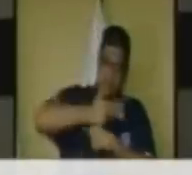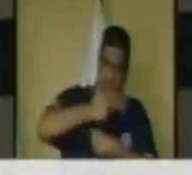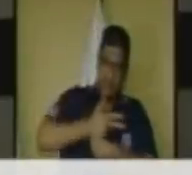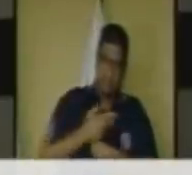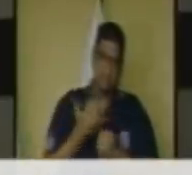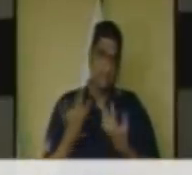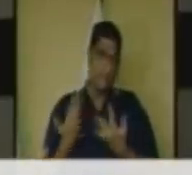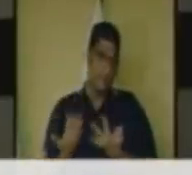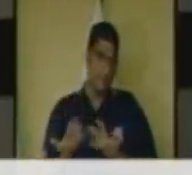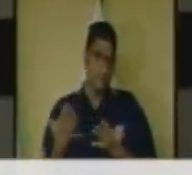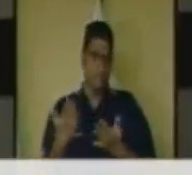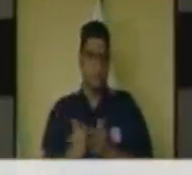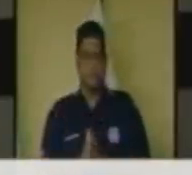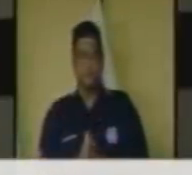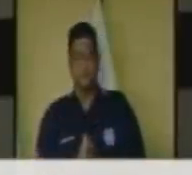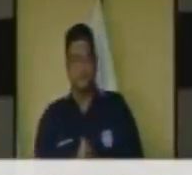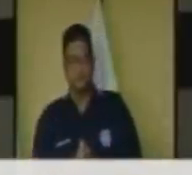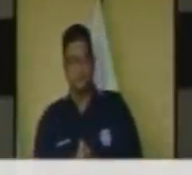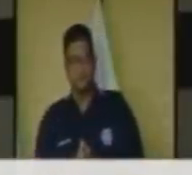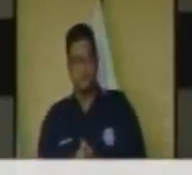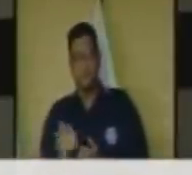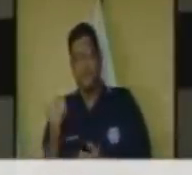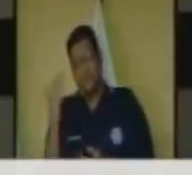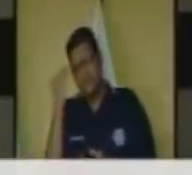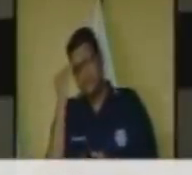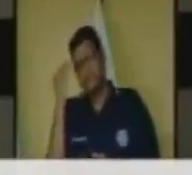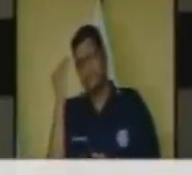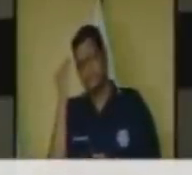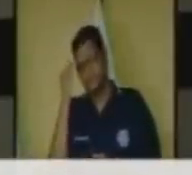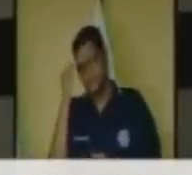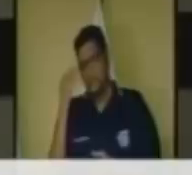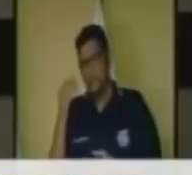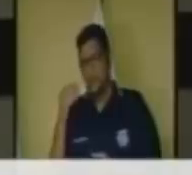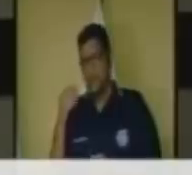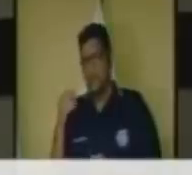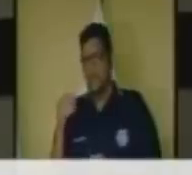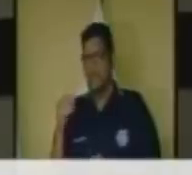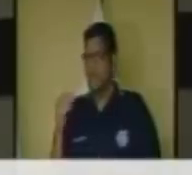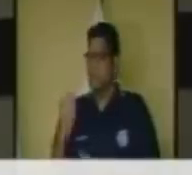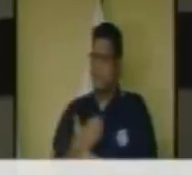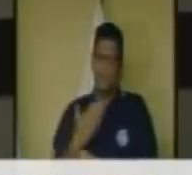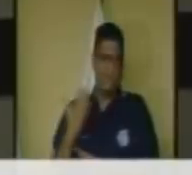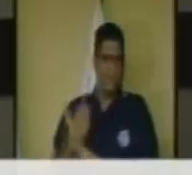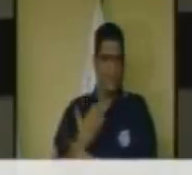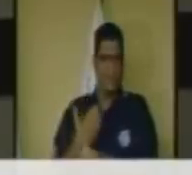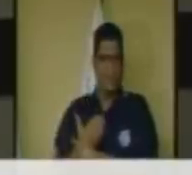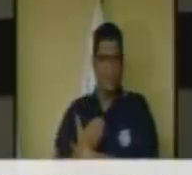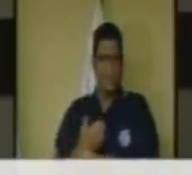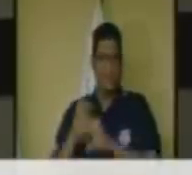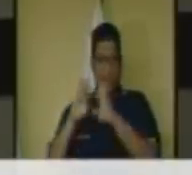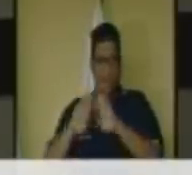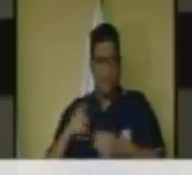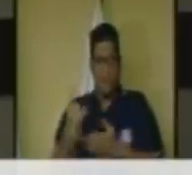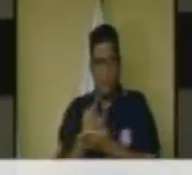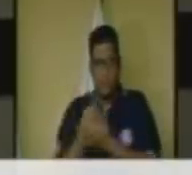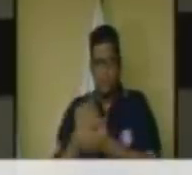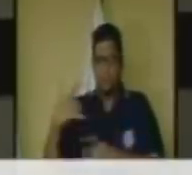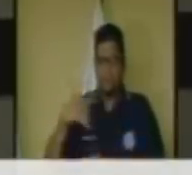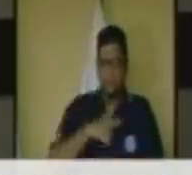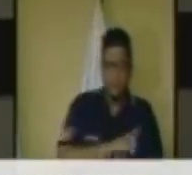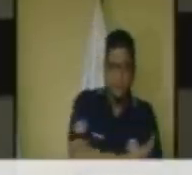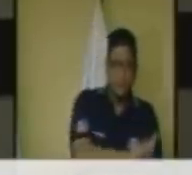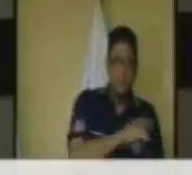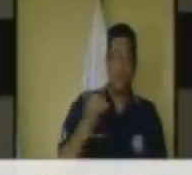esto sabemos que va a afectar algunos planes de los viajeros. Solicitamos que se comuniquen con las aerolíneas. Con estas